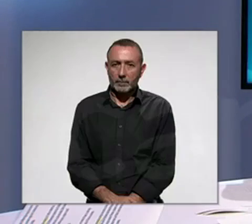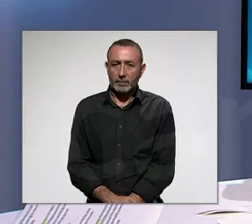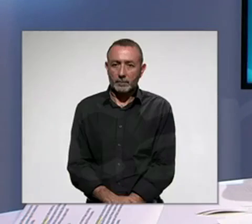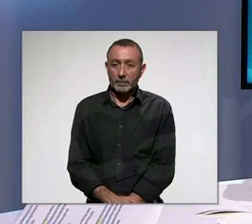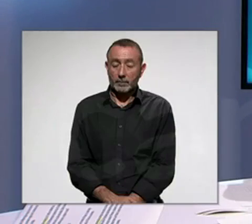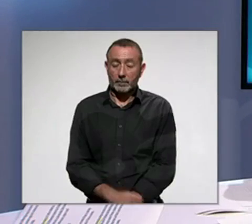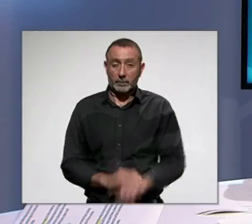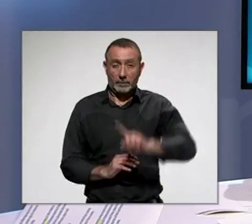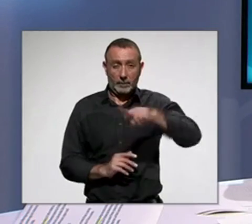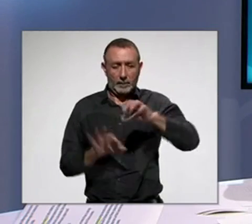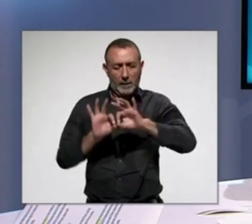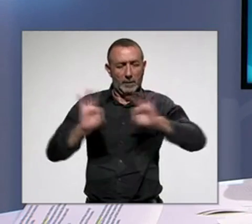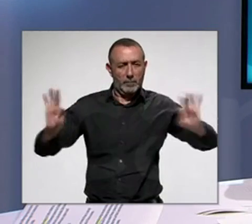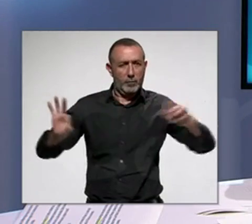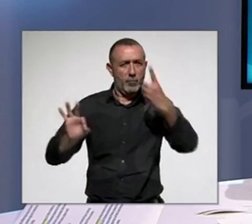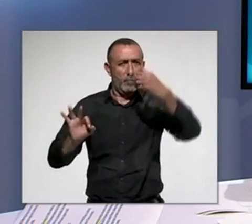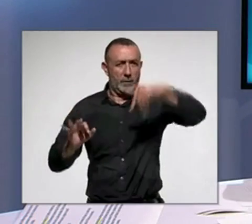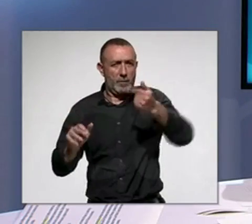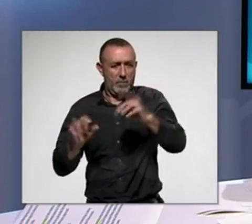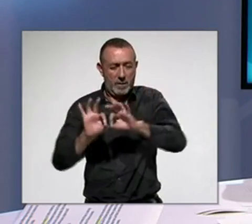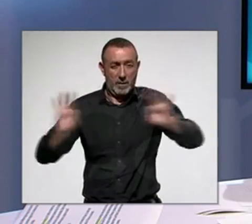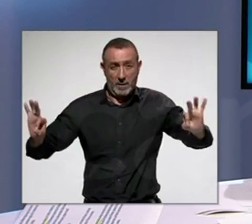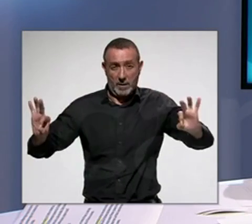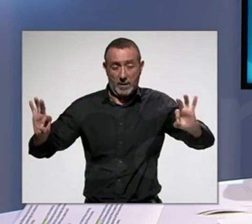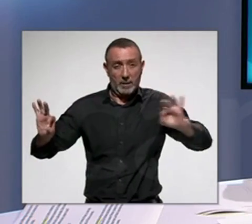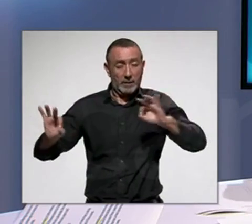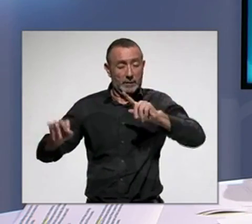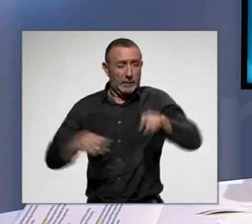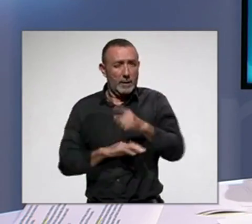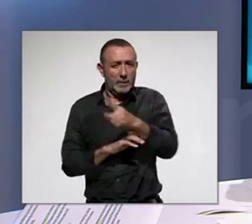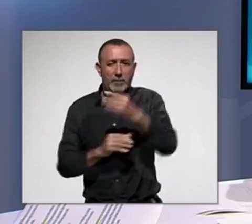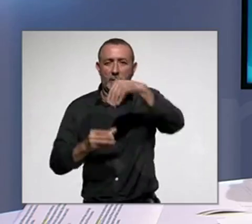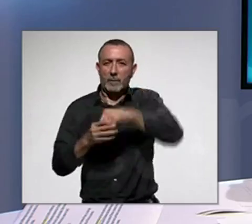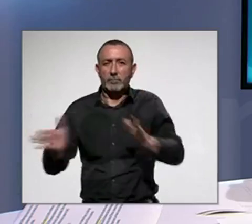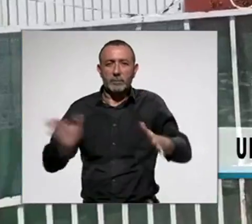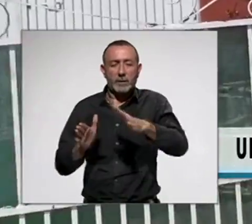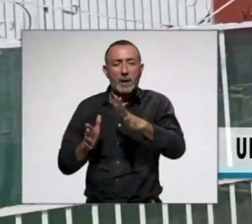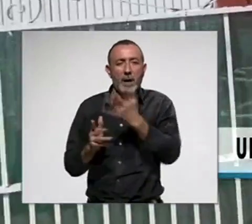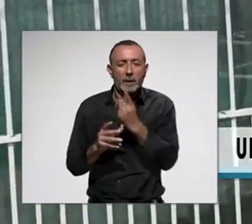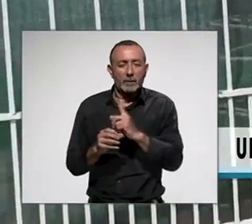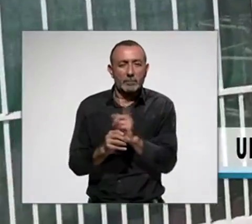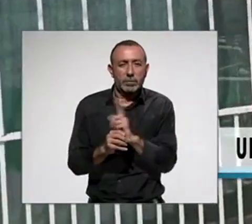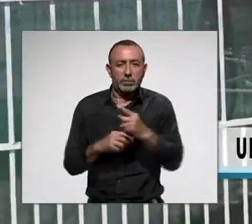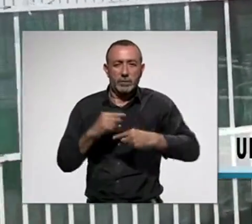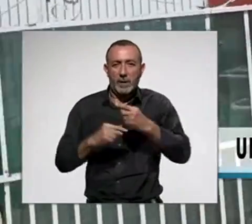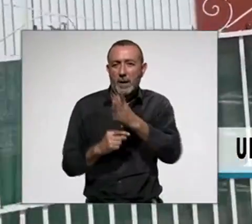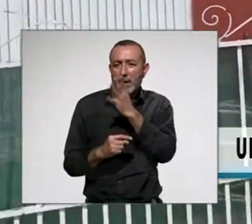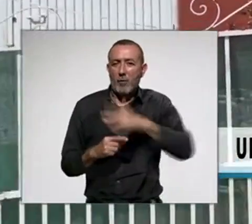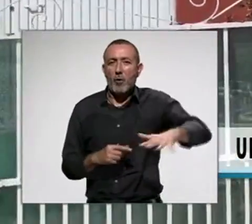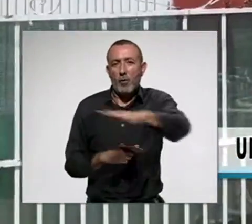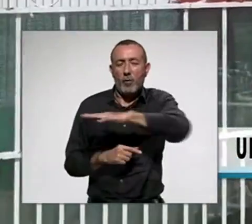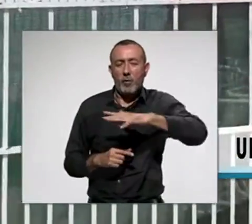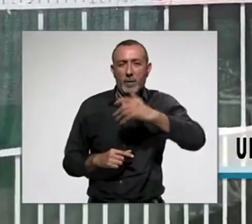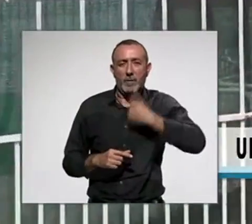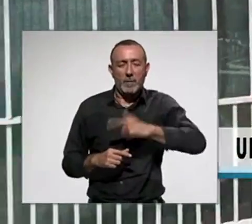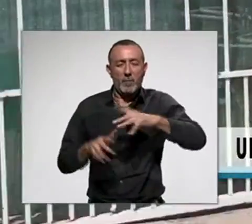Esta culebra bastarda de 1,5 metros de largo, la que van a ver ahora en sus pantallas, estaba en el habitáculo de un contador de agua de una vivienda de la zona de